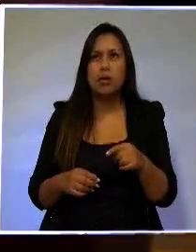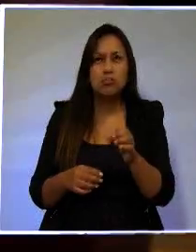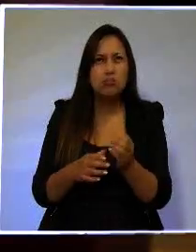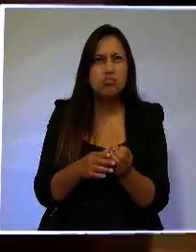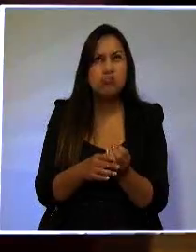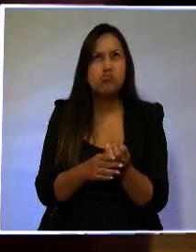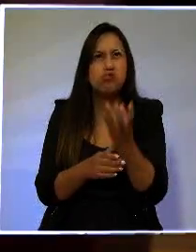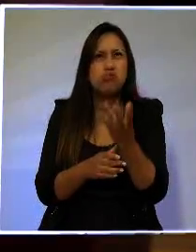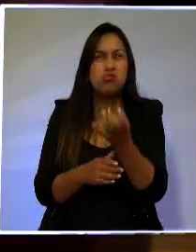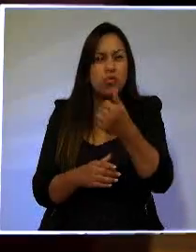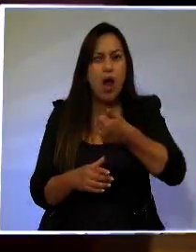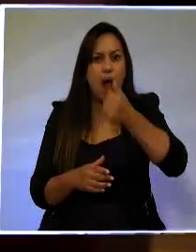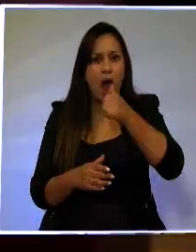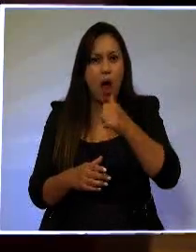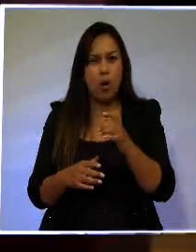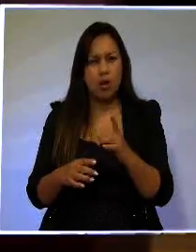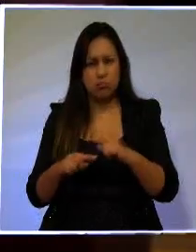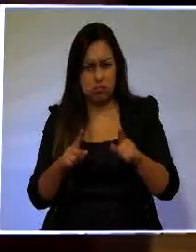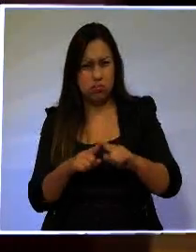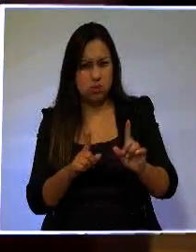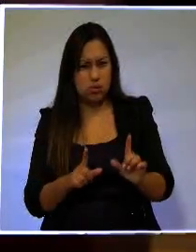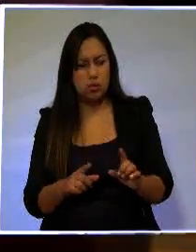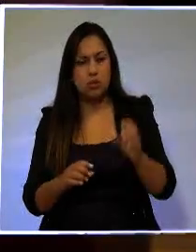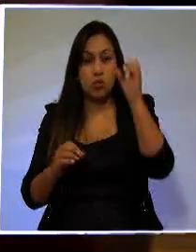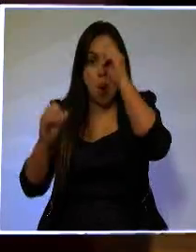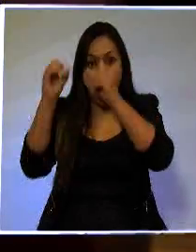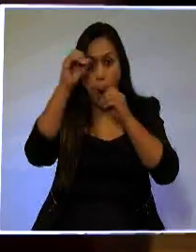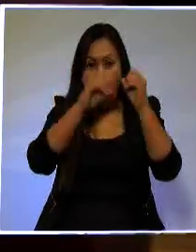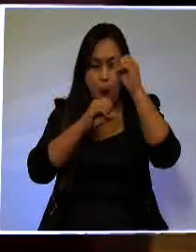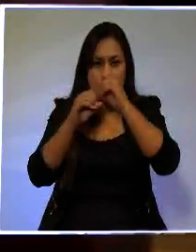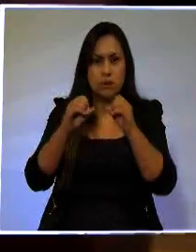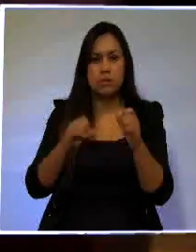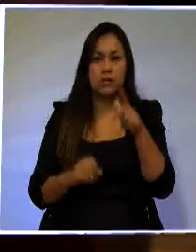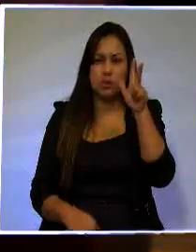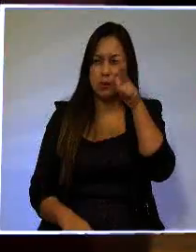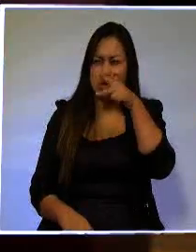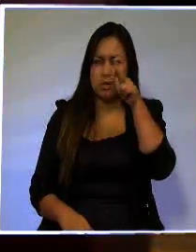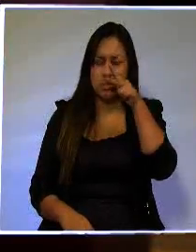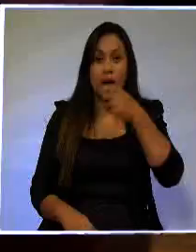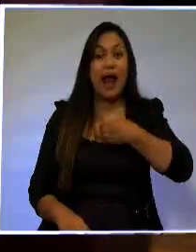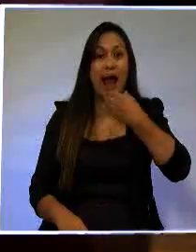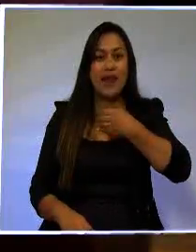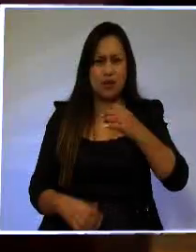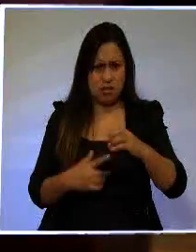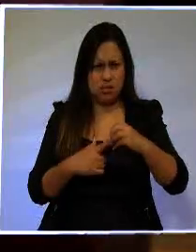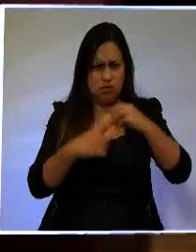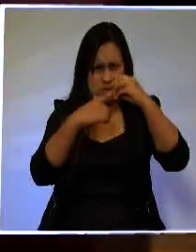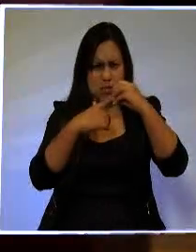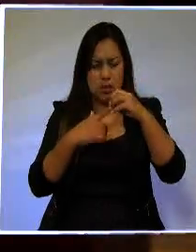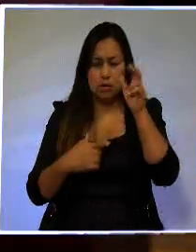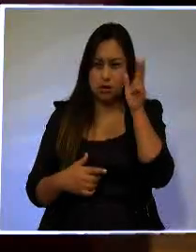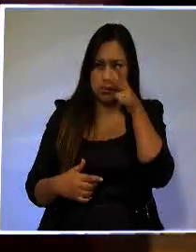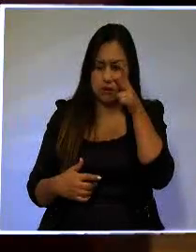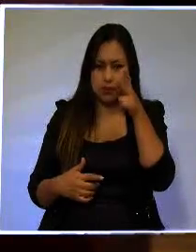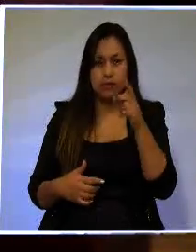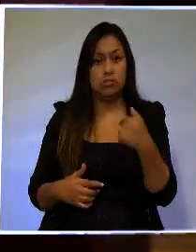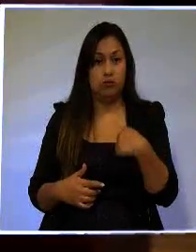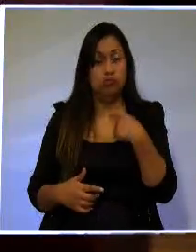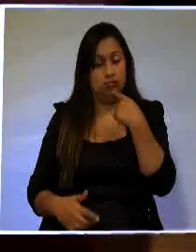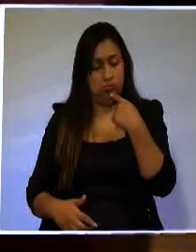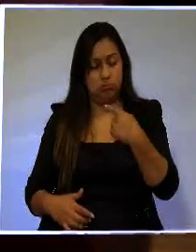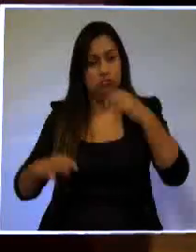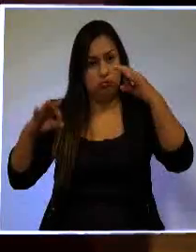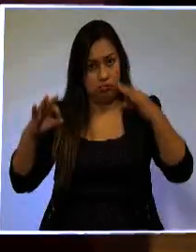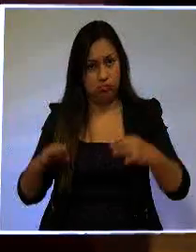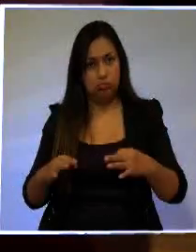de deformación y Las observaciones con las cámaras térmicas eh le puedo decir que en el en cuanto a la